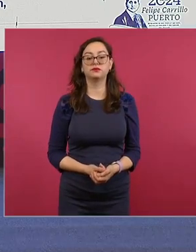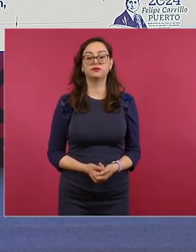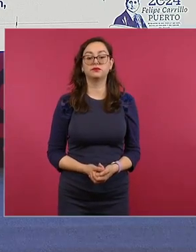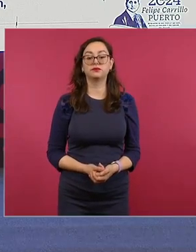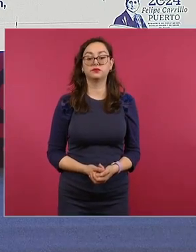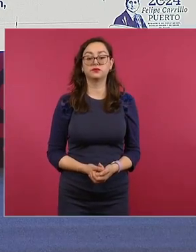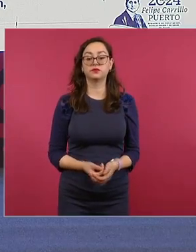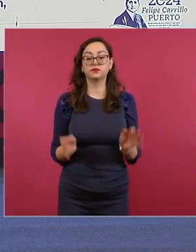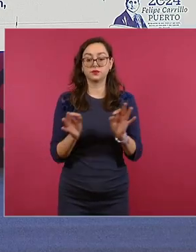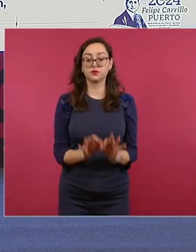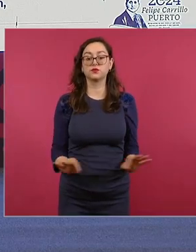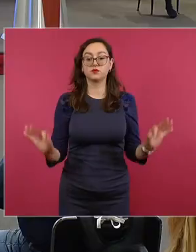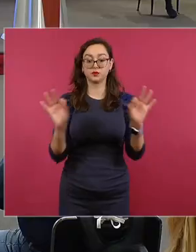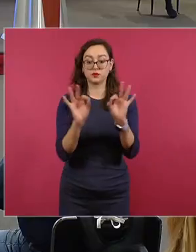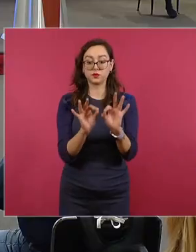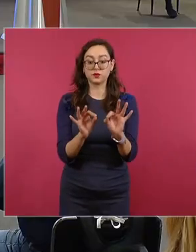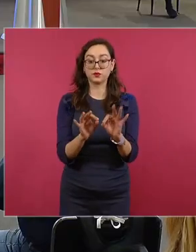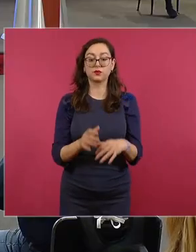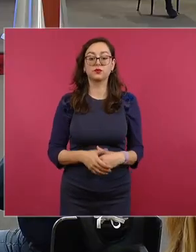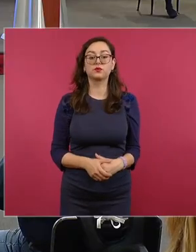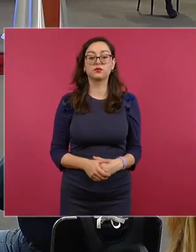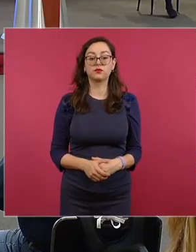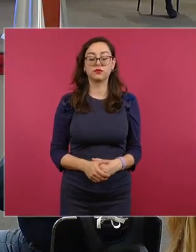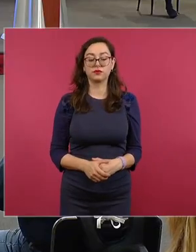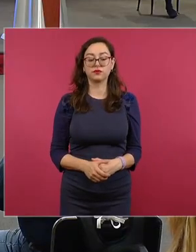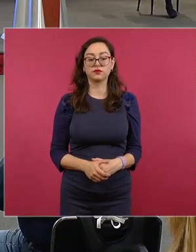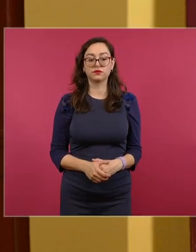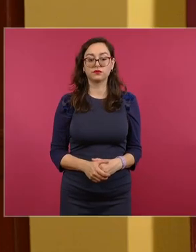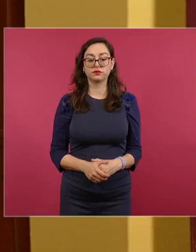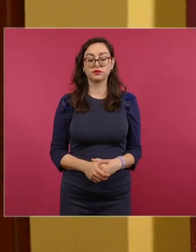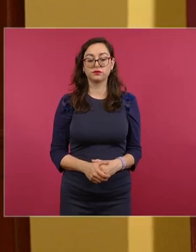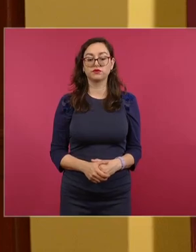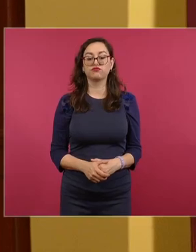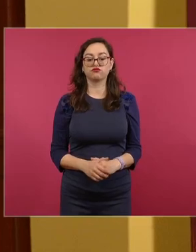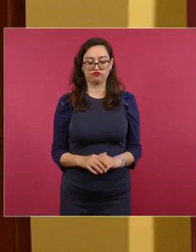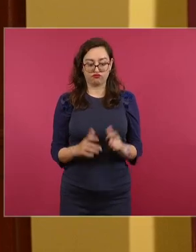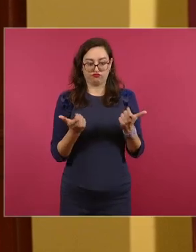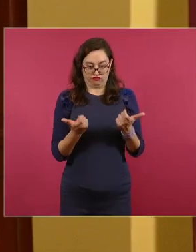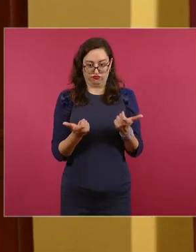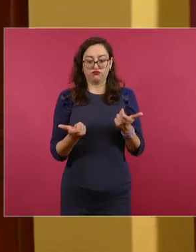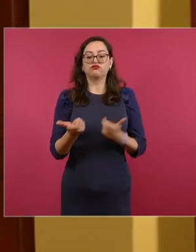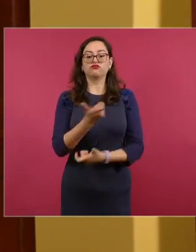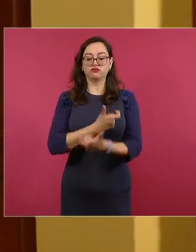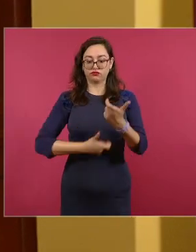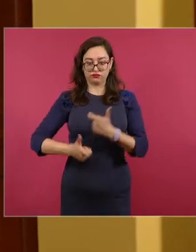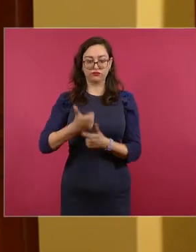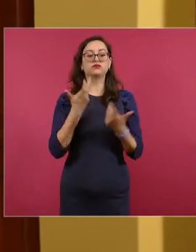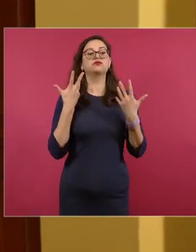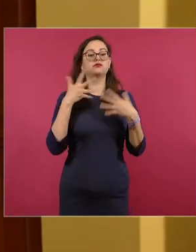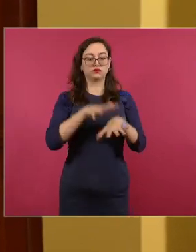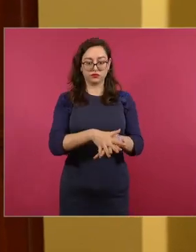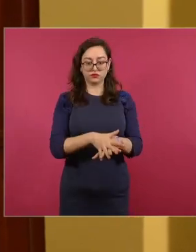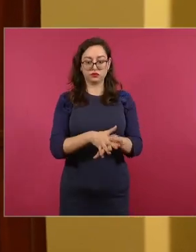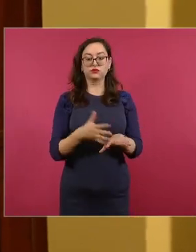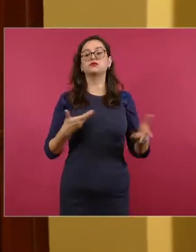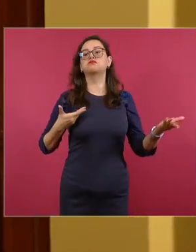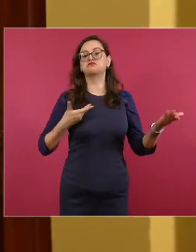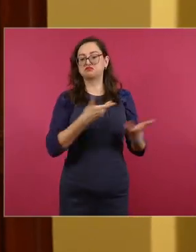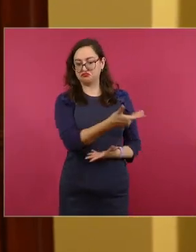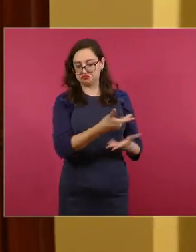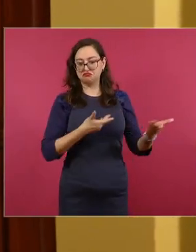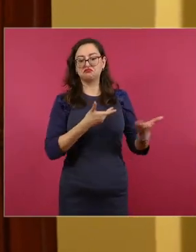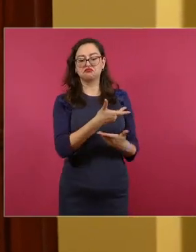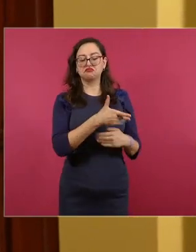esto es importante, sí, integración económica, sí, cooperación, desde